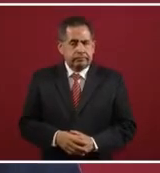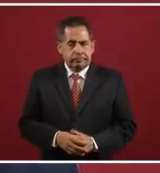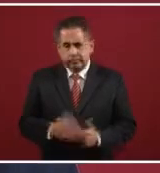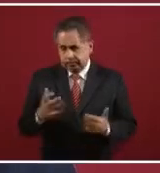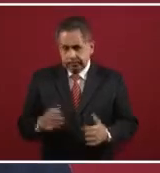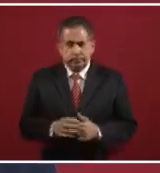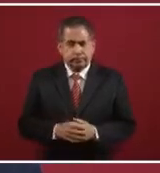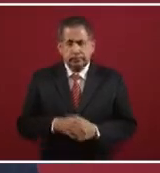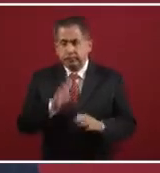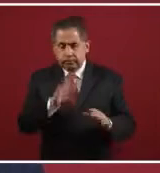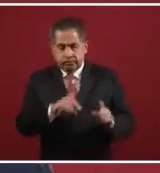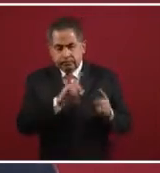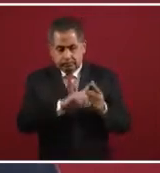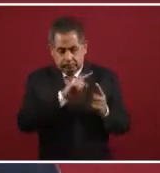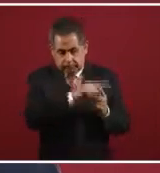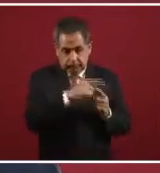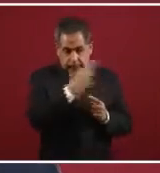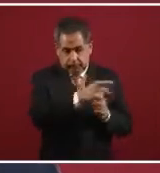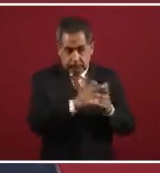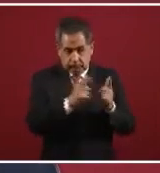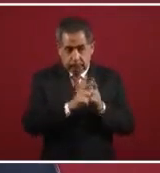Entonces, digo, primero eso.